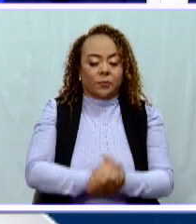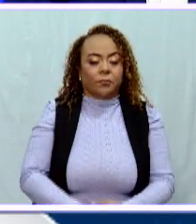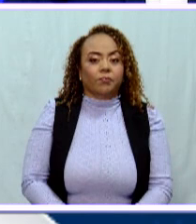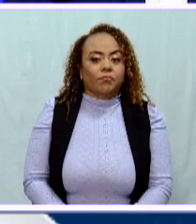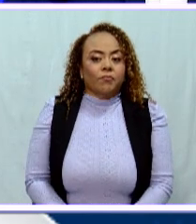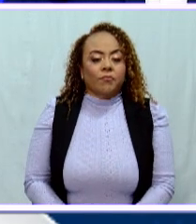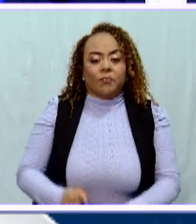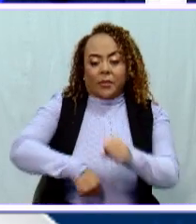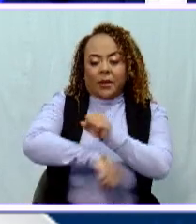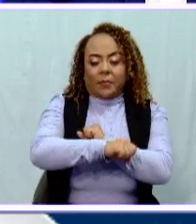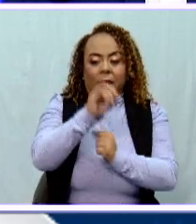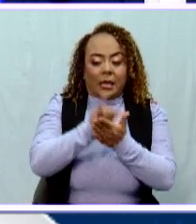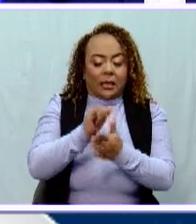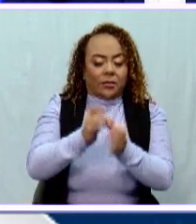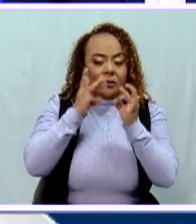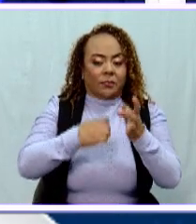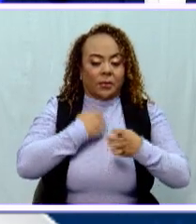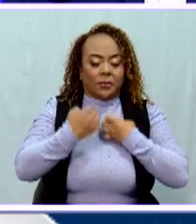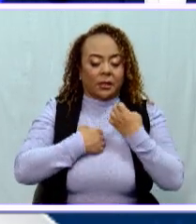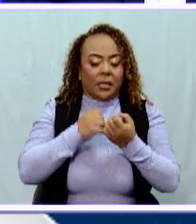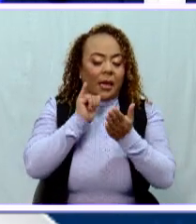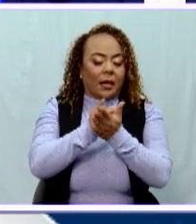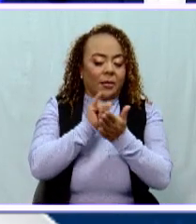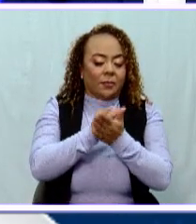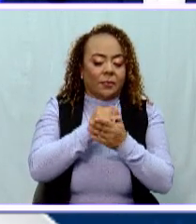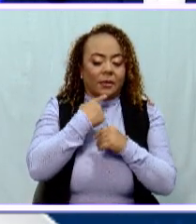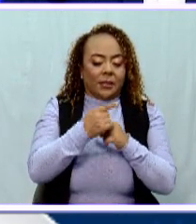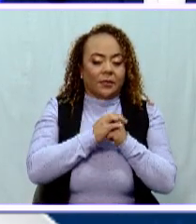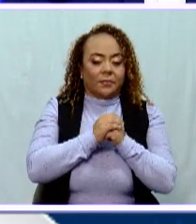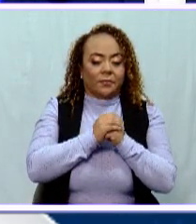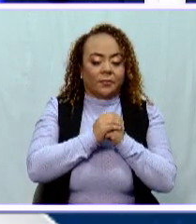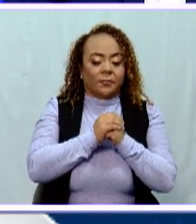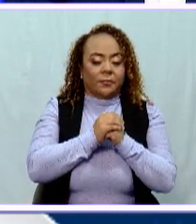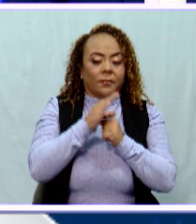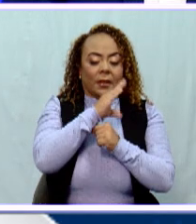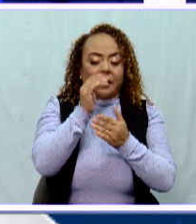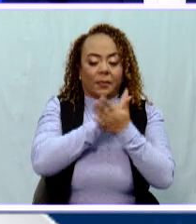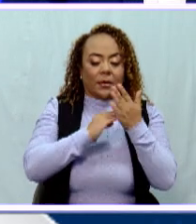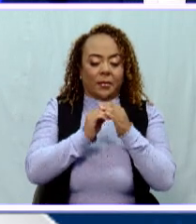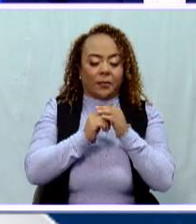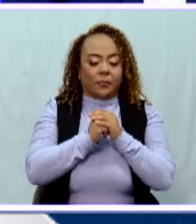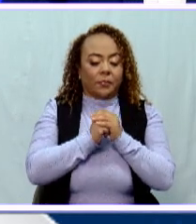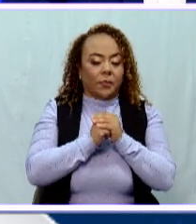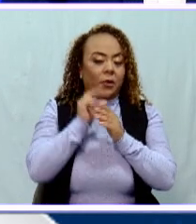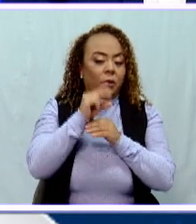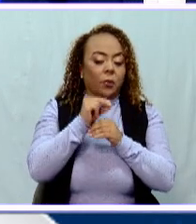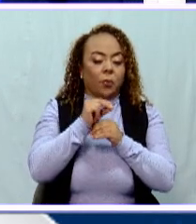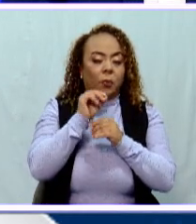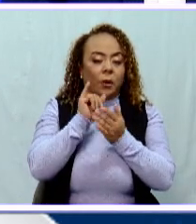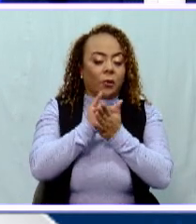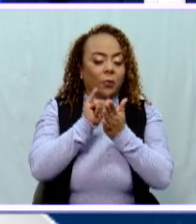es tremendamente emocional a mí eso lo que me dice es eso o sea es la parte emocional sí es un papel